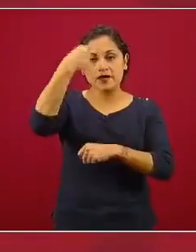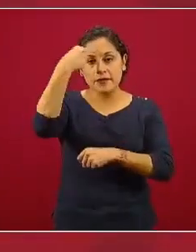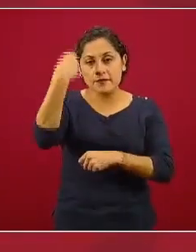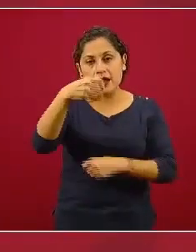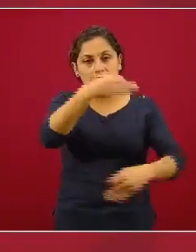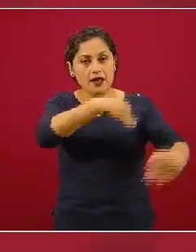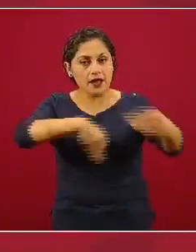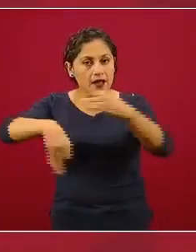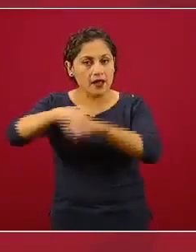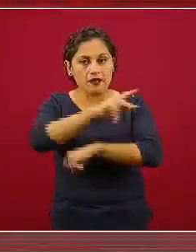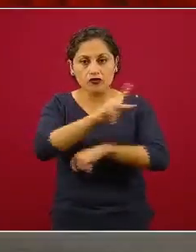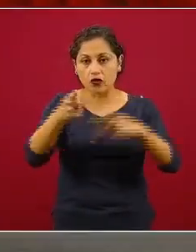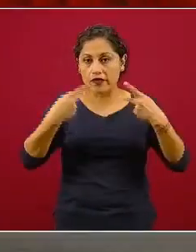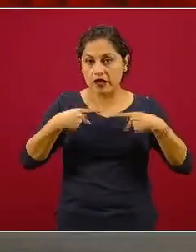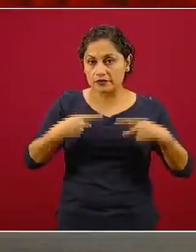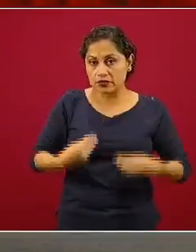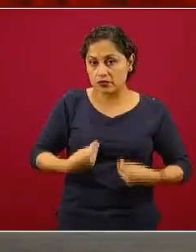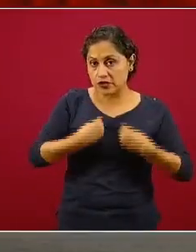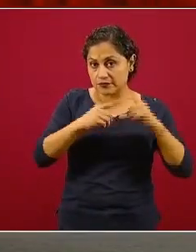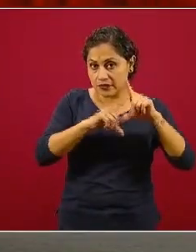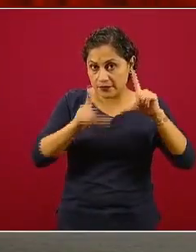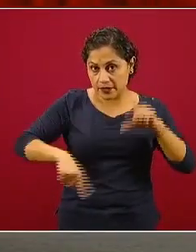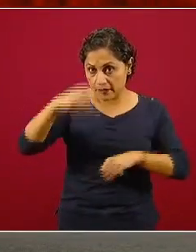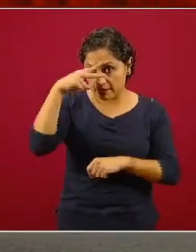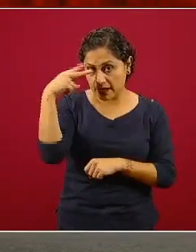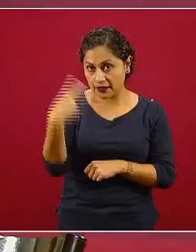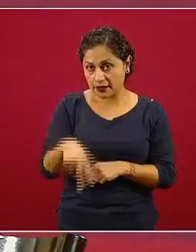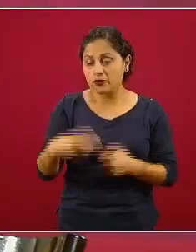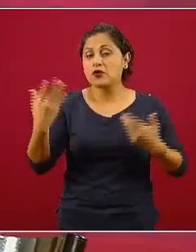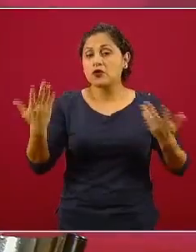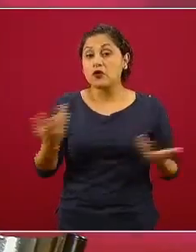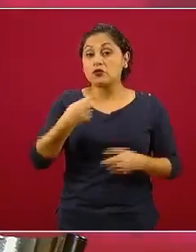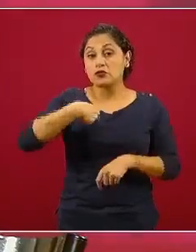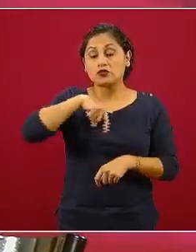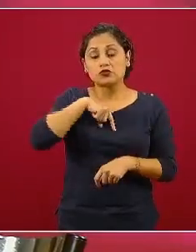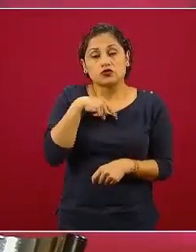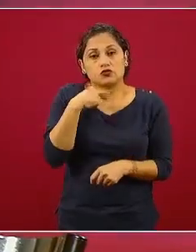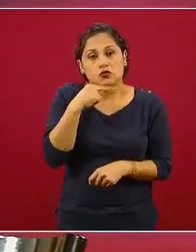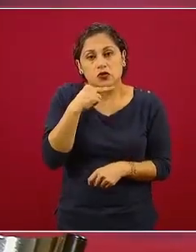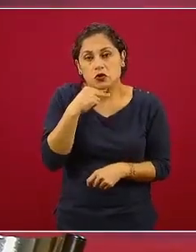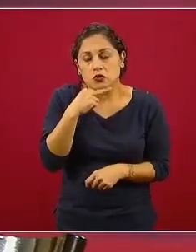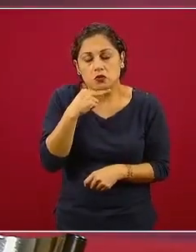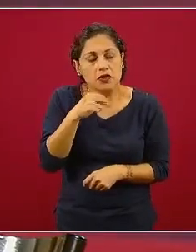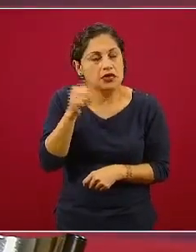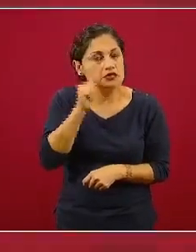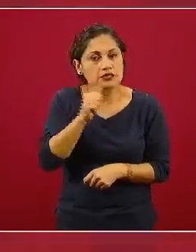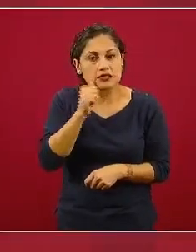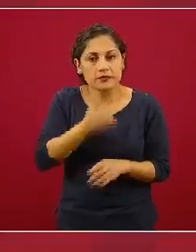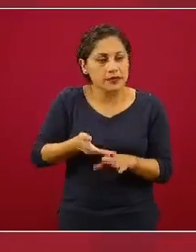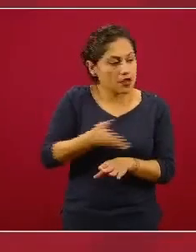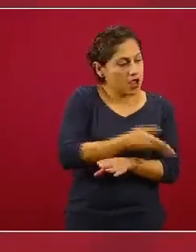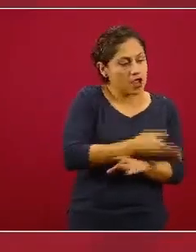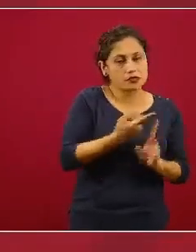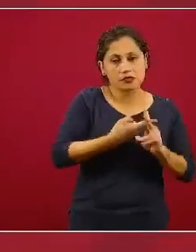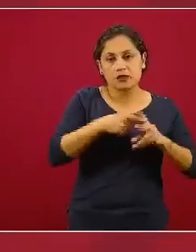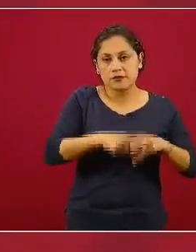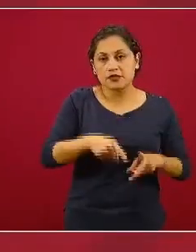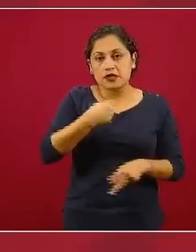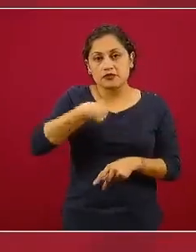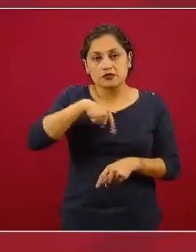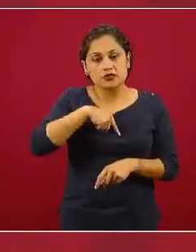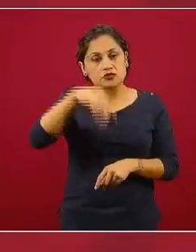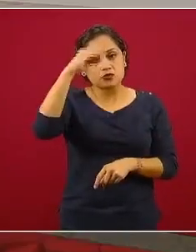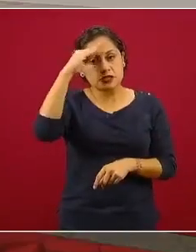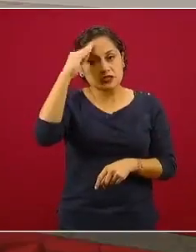las personas que residen en México. Y nuestra preocupación fundamental desde el principio han sido las economías más frágiles,